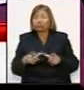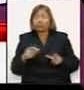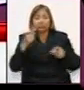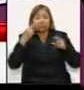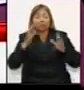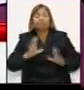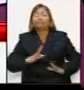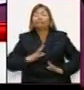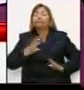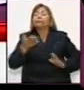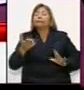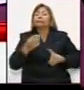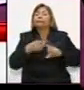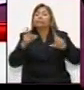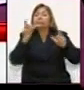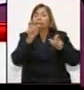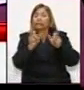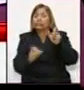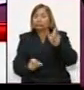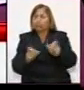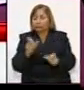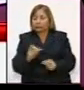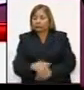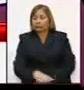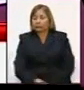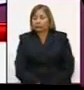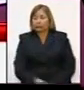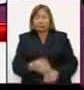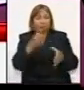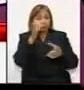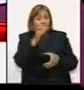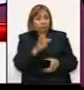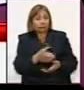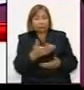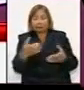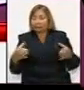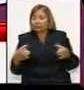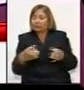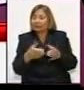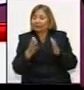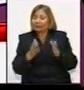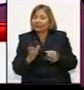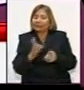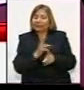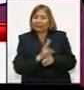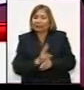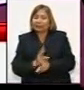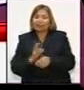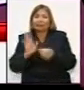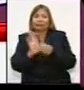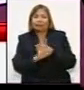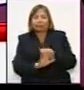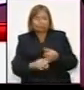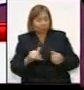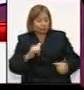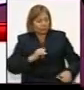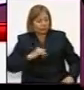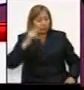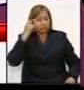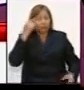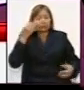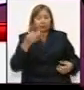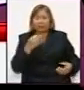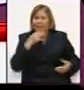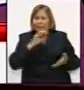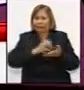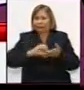investidura es diferente a la persona que tiene esa investidura, y esa investidura de congresista hay que protegerla, y por eso yo creo que esto de